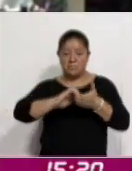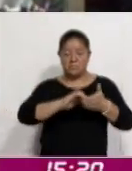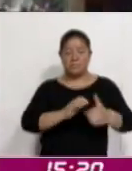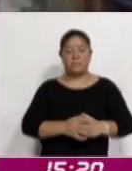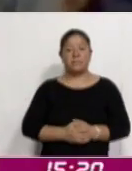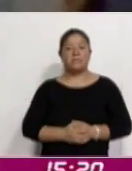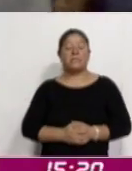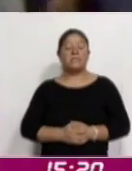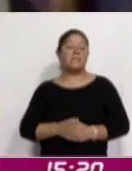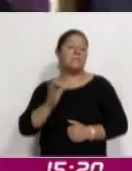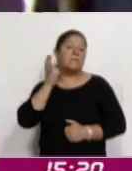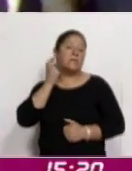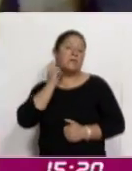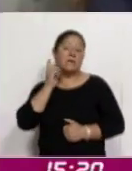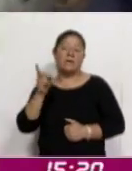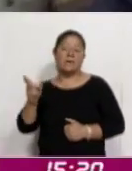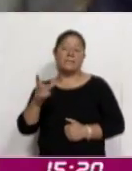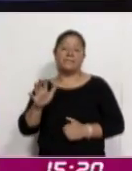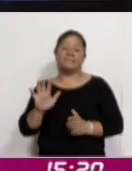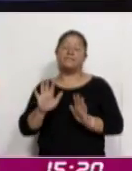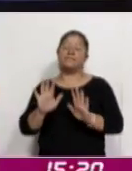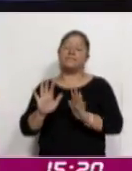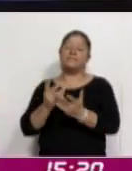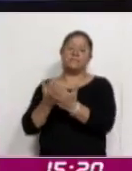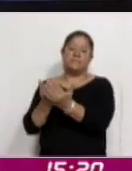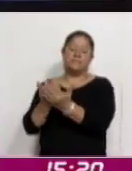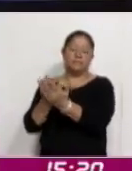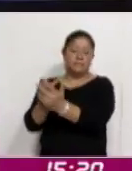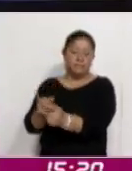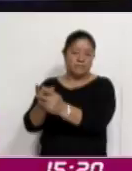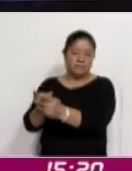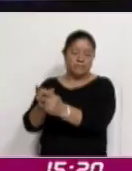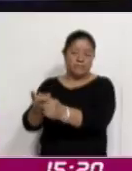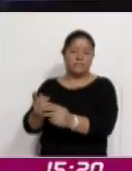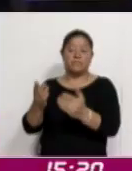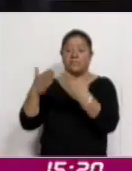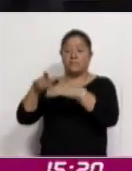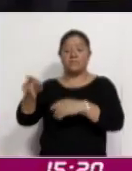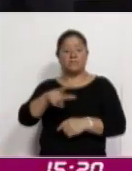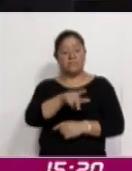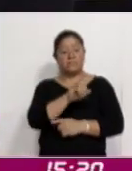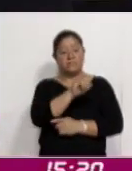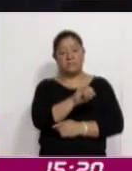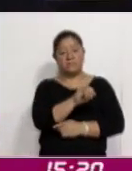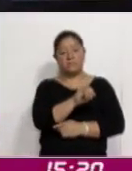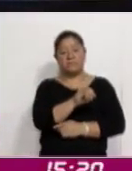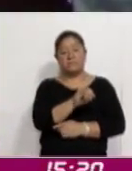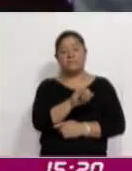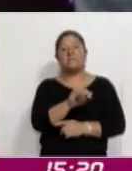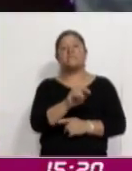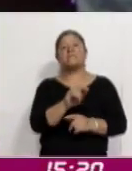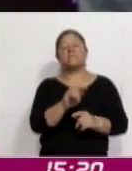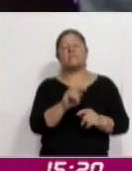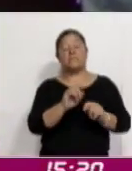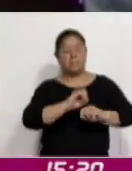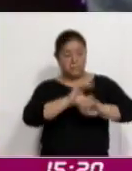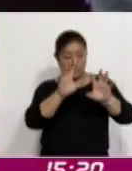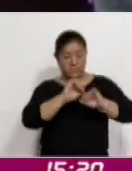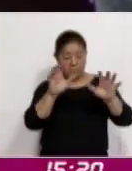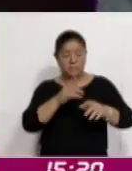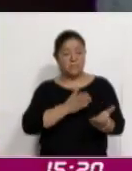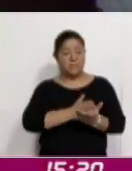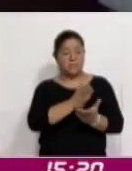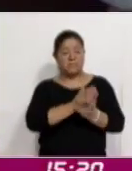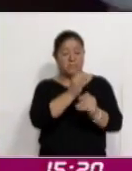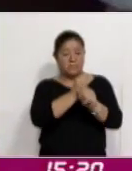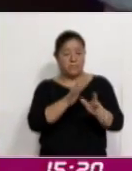La Cámara de Diputados aplazó la discusión sobre la desaparición de organismos autónomos como el Instituto Nacional de Transparencia, Acceso a la Información